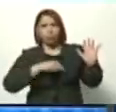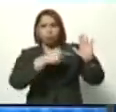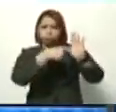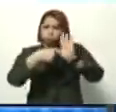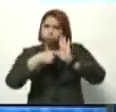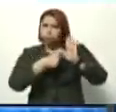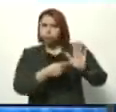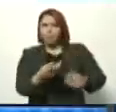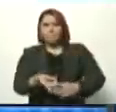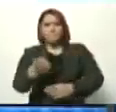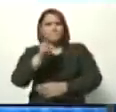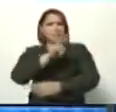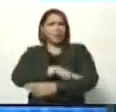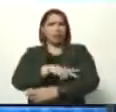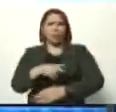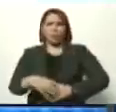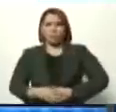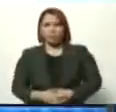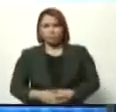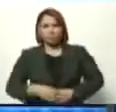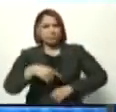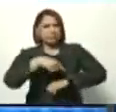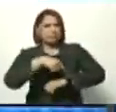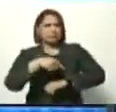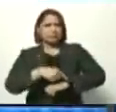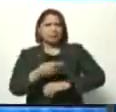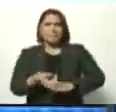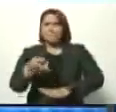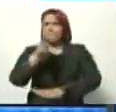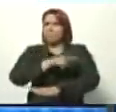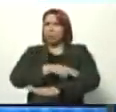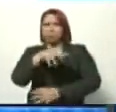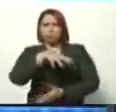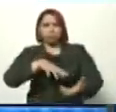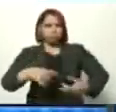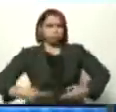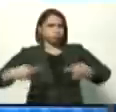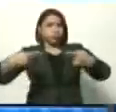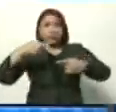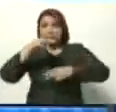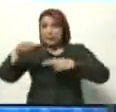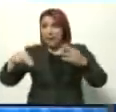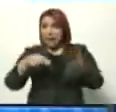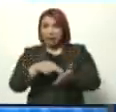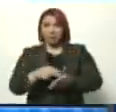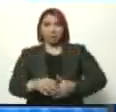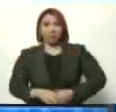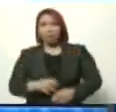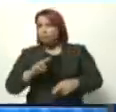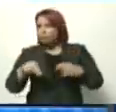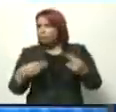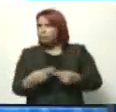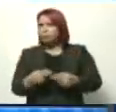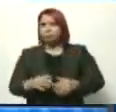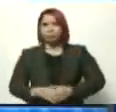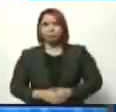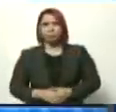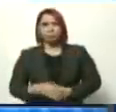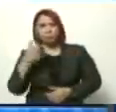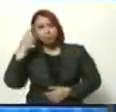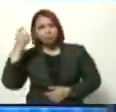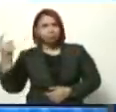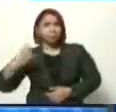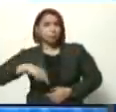en las peores circunstancias, en la peor coyuntura. Nadie imaginaría que nosotros íbamos a